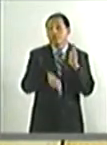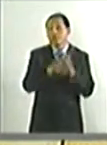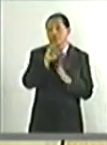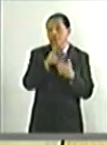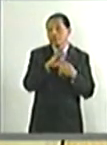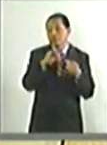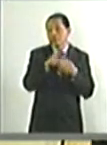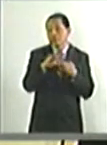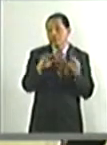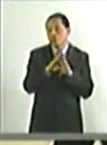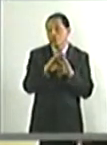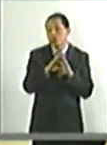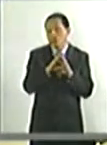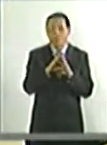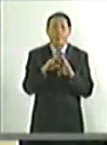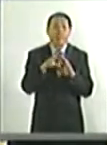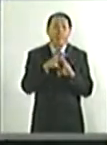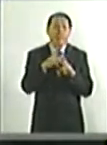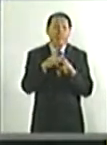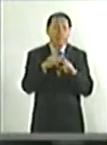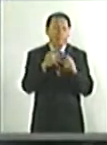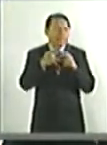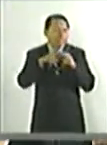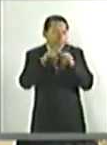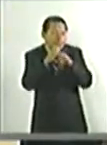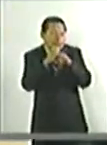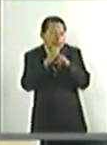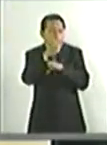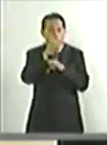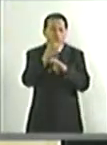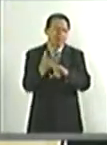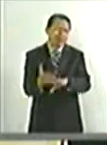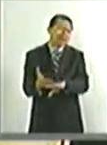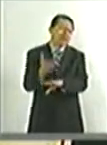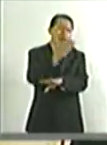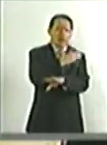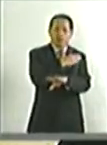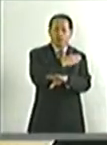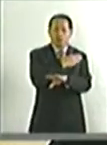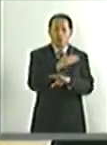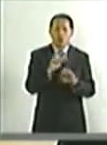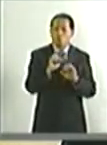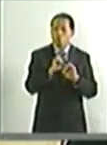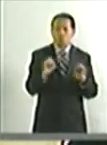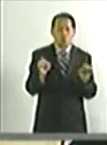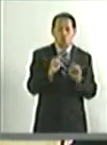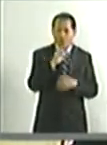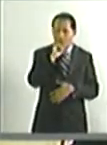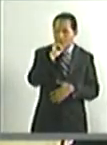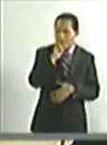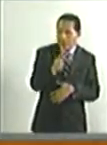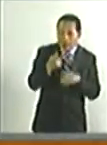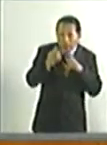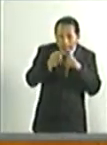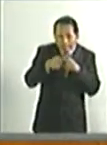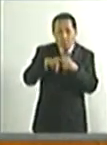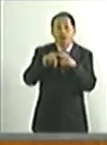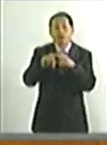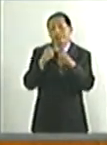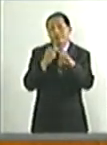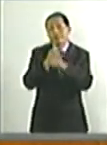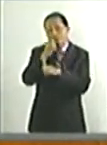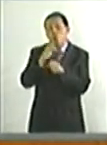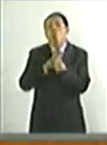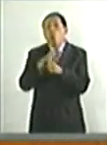que empiezan a destacar entidades federativas que tradicionalmente no tenían este tipo de conductas. Tal es